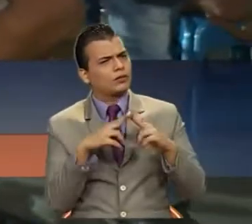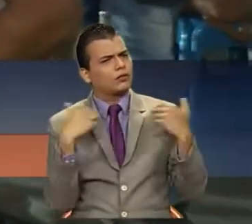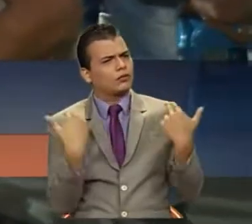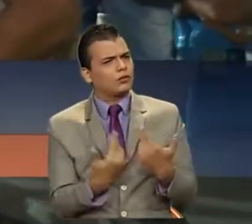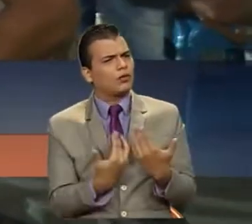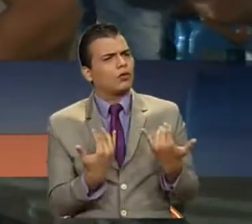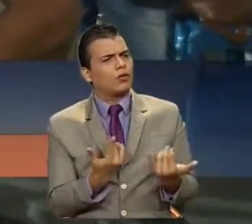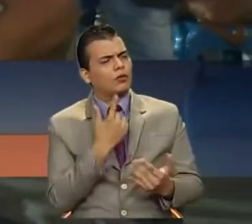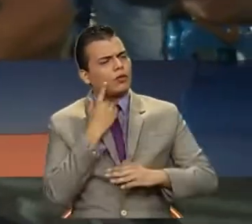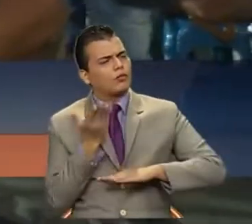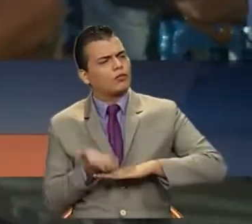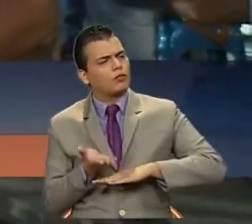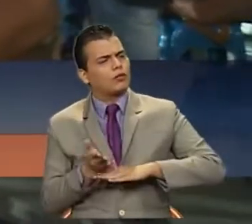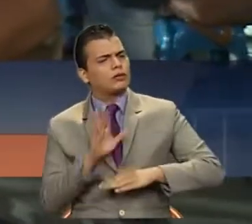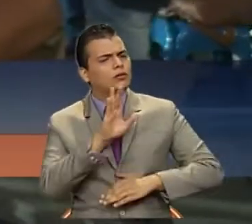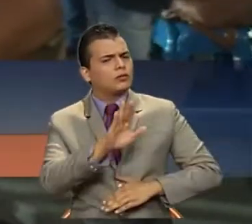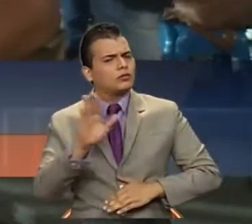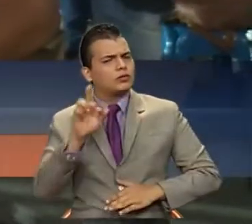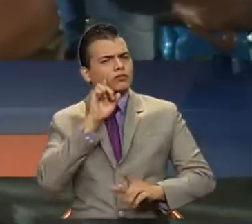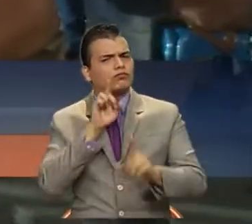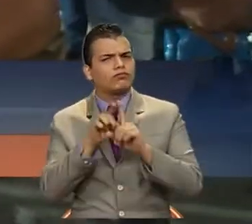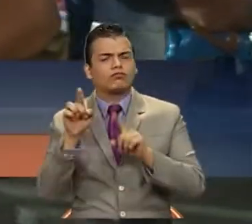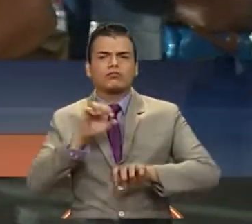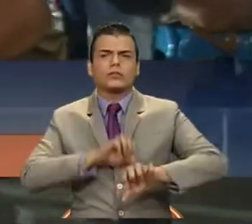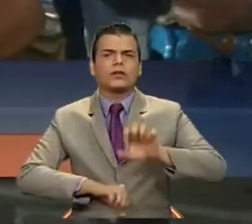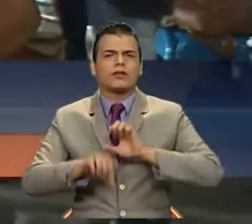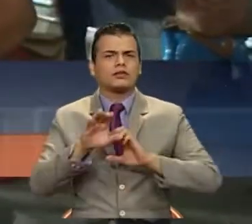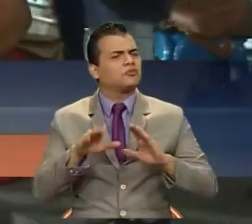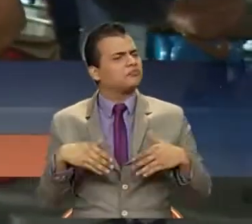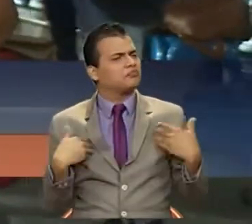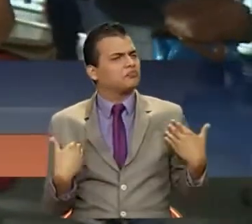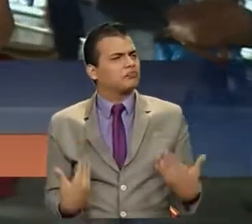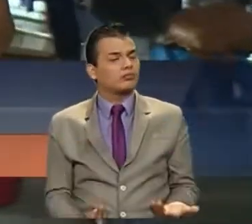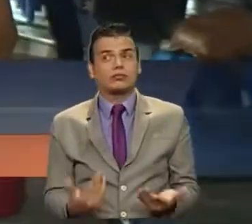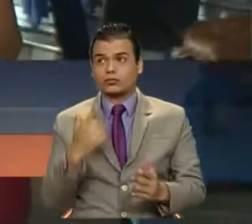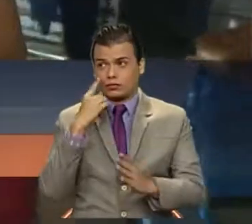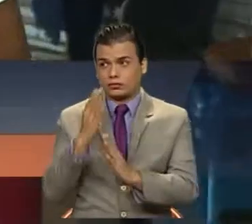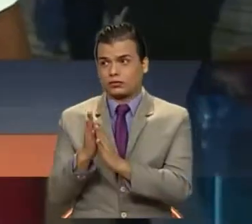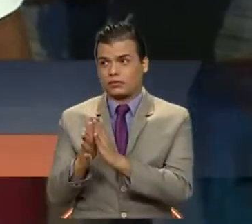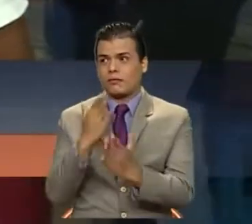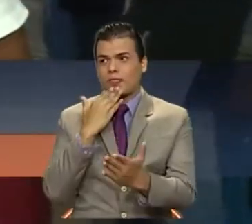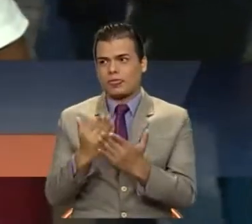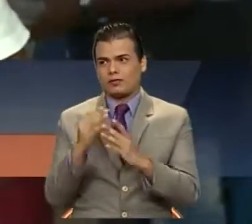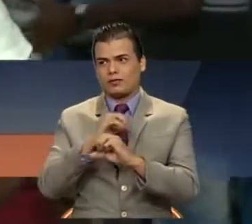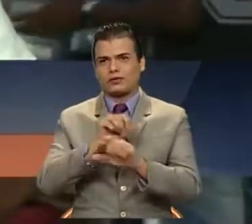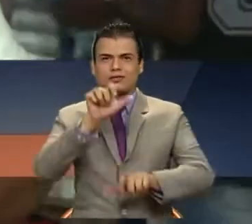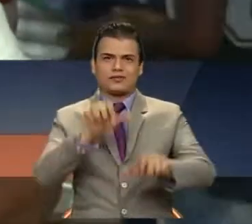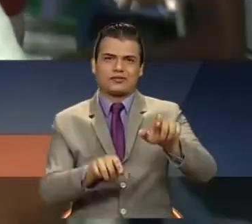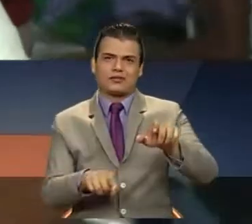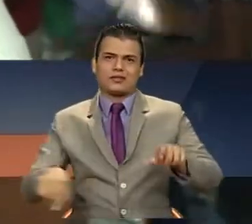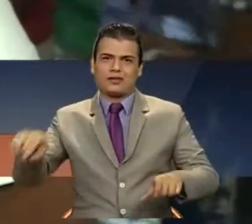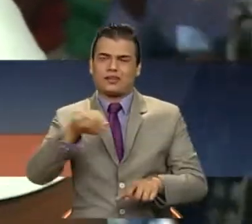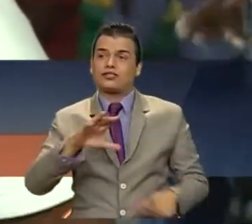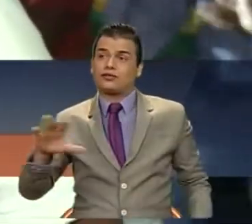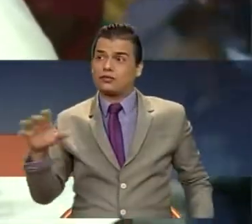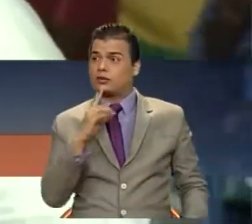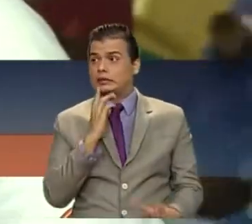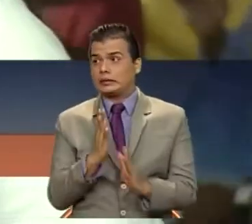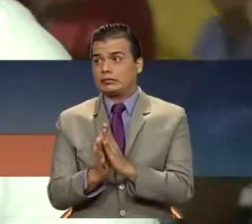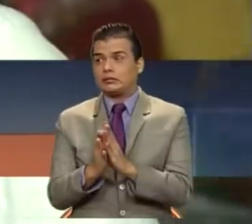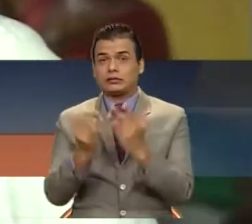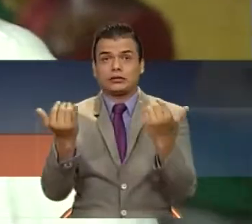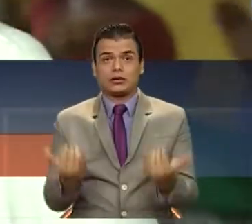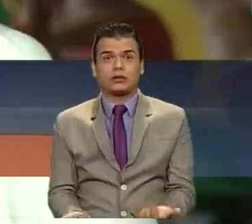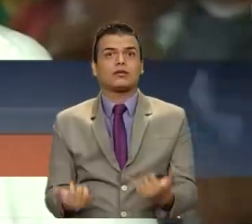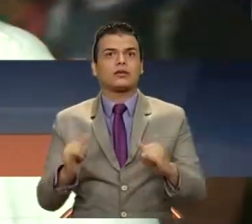cuál es el planteamiento que se tiene para la Defensoría Regional? Bueno, Wilson, primero que todo, buena noche a la amable audiencia. Decirles que a esta hora se